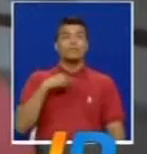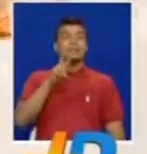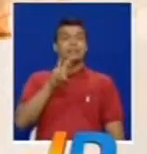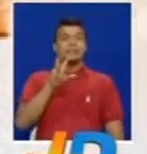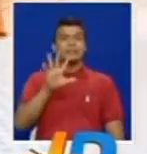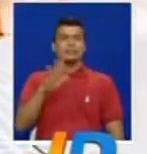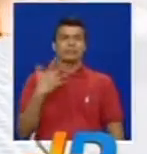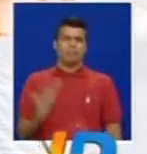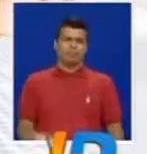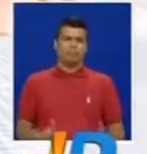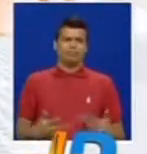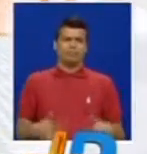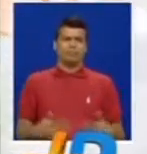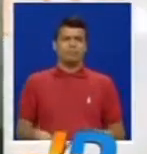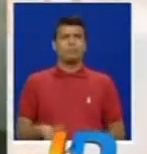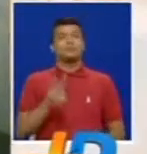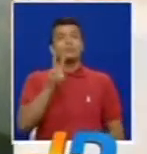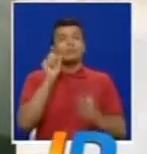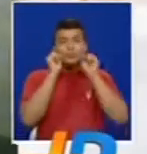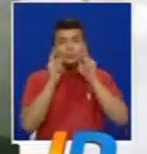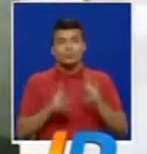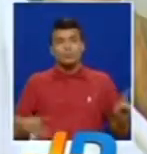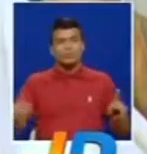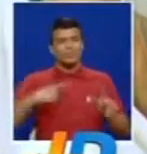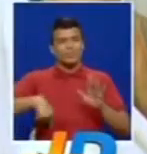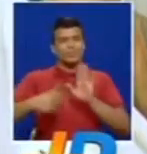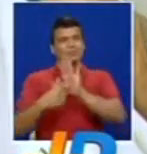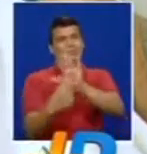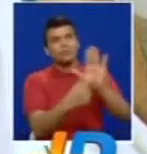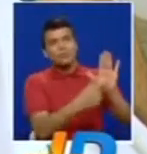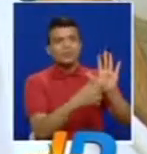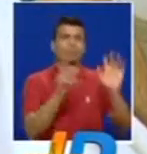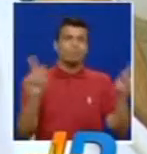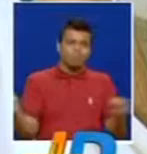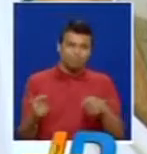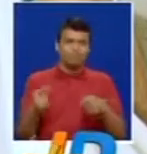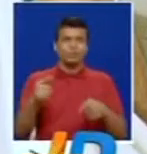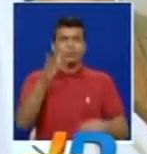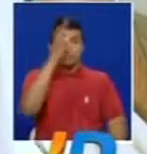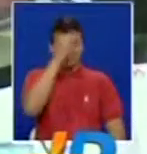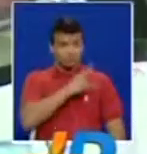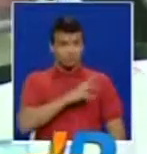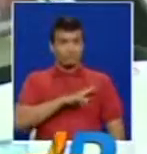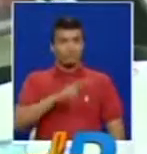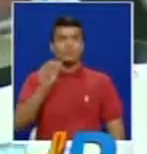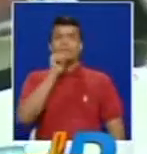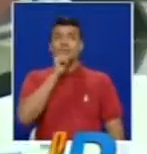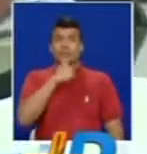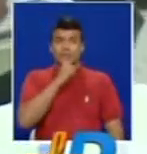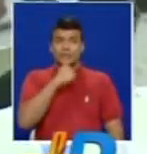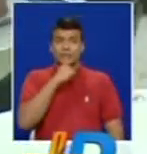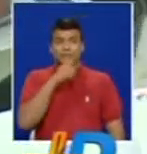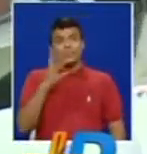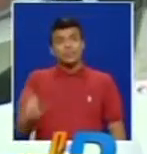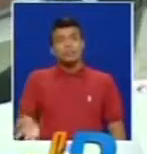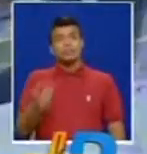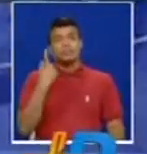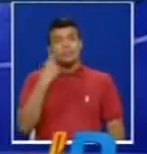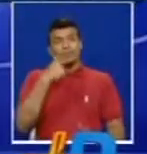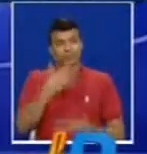75. Ambos casos son solo dos hechos puntuales de la aguda situación que atraviesa el Hospital Universitario del Valle por la escasez del vital